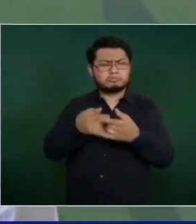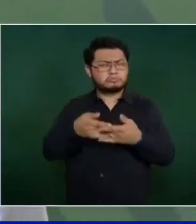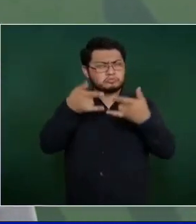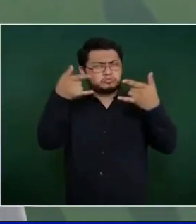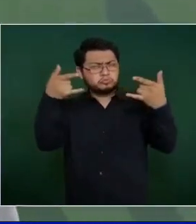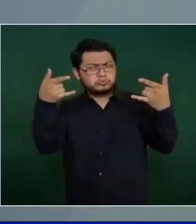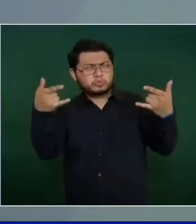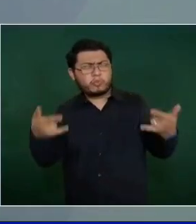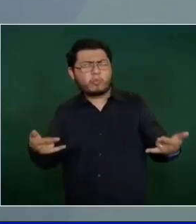sobre Felipe Carrillo Puerto